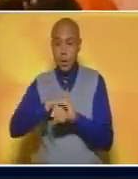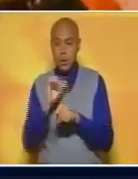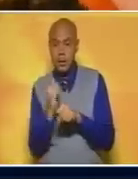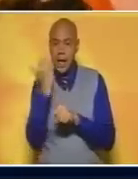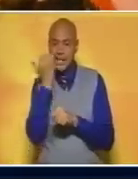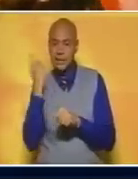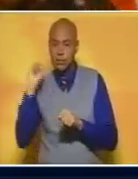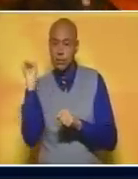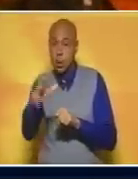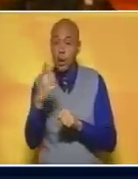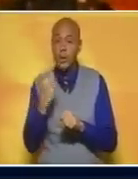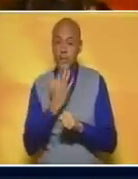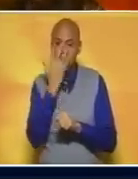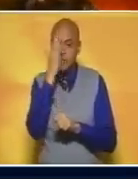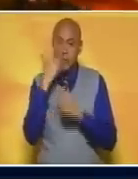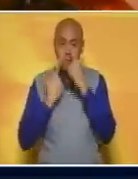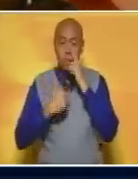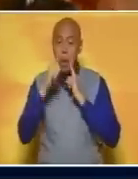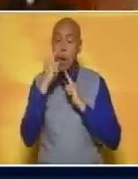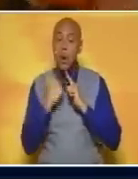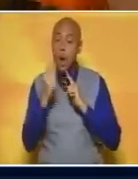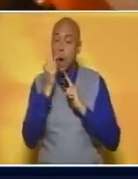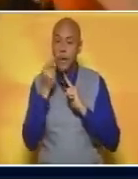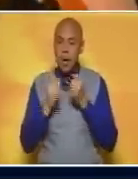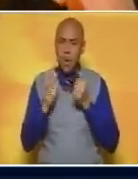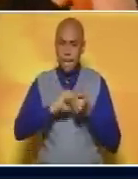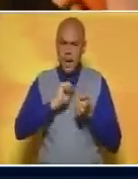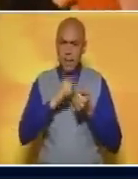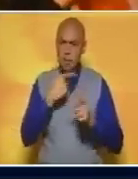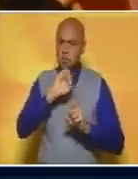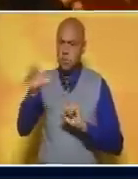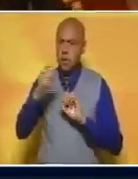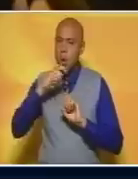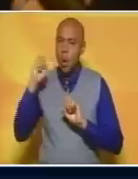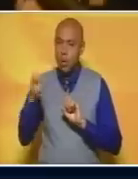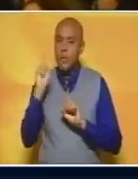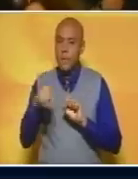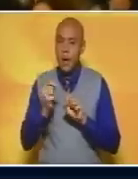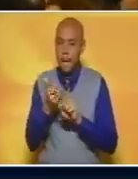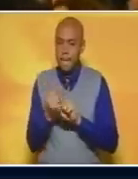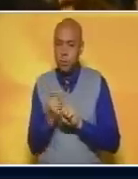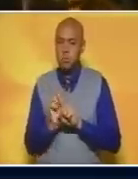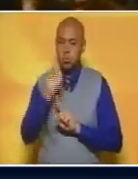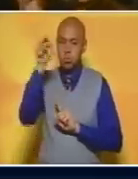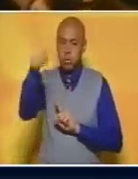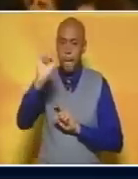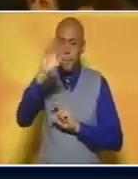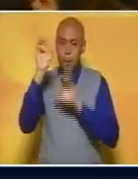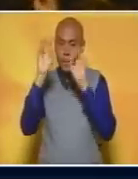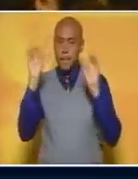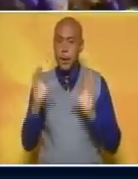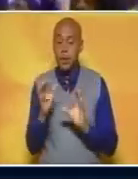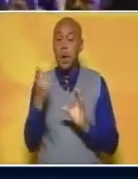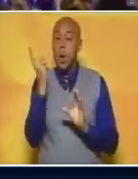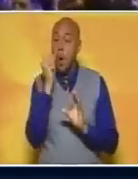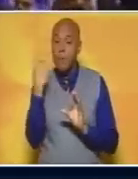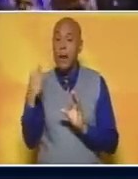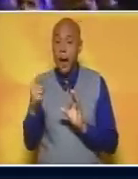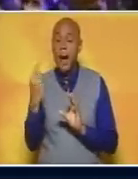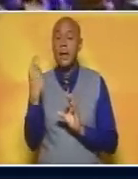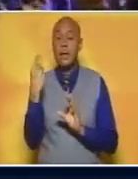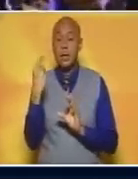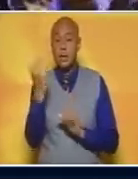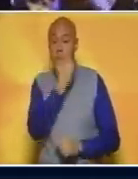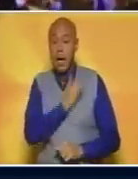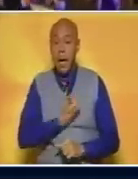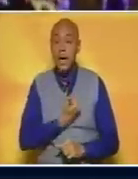lacrimógenos después que los participantes tiraran piedras y dispararan fuegos artificiales. 47 miembros de seguridad sufrieron heridas y, según